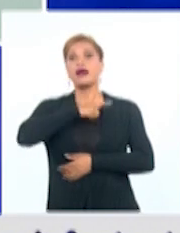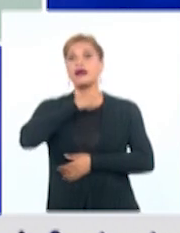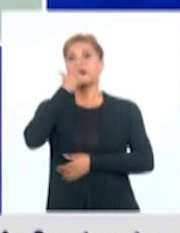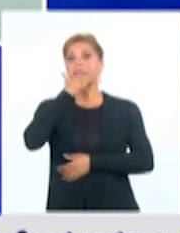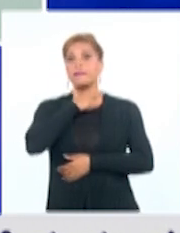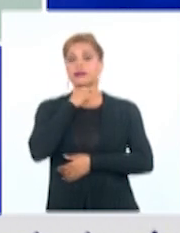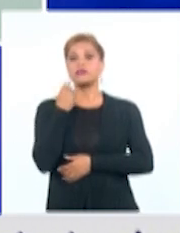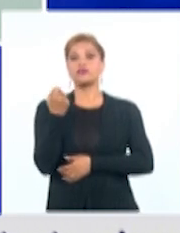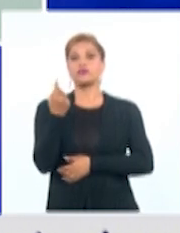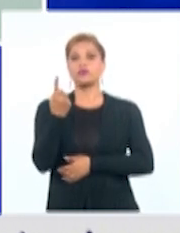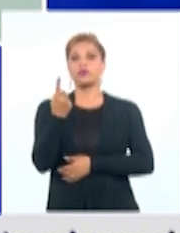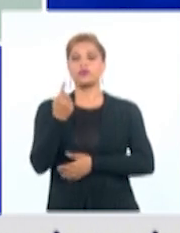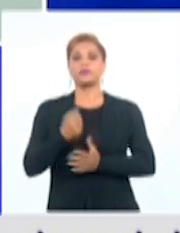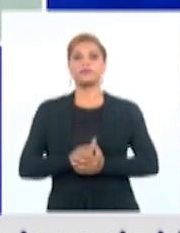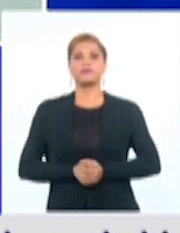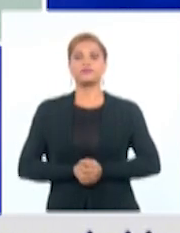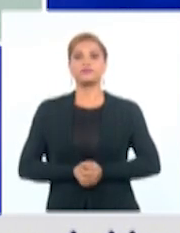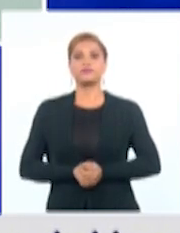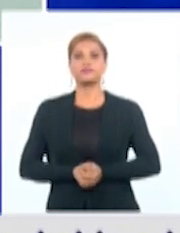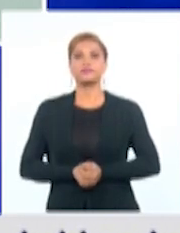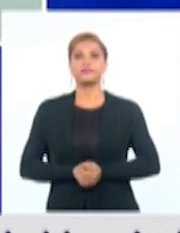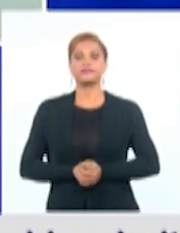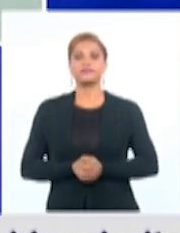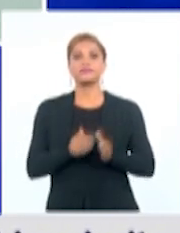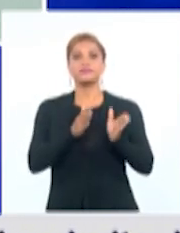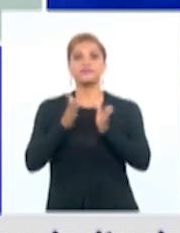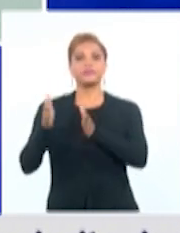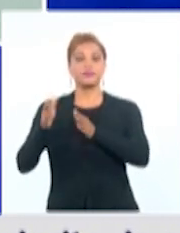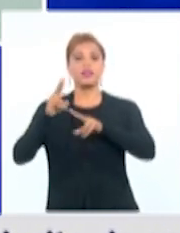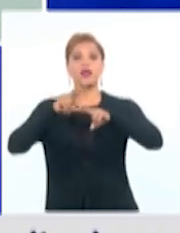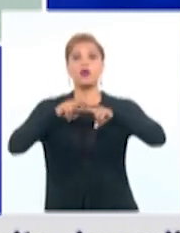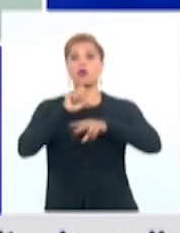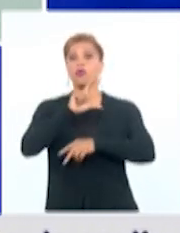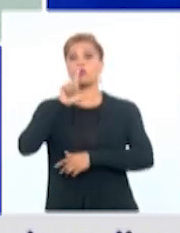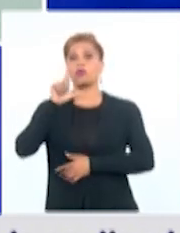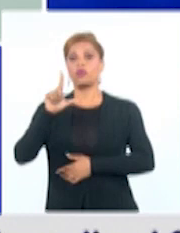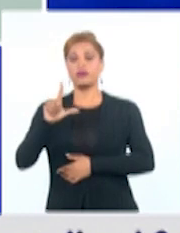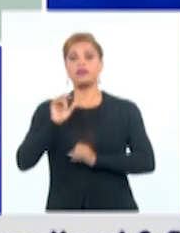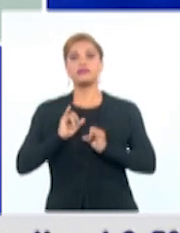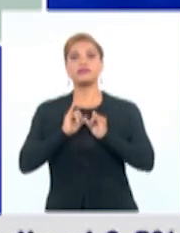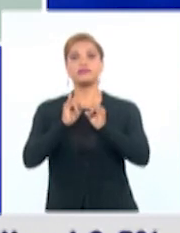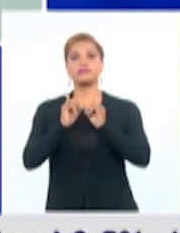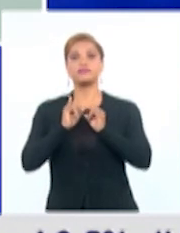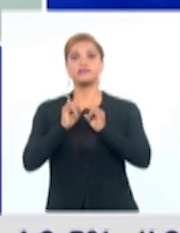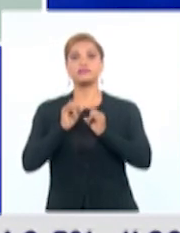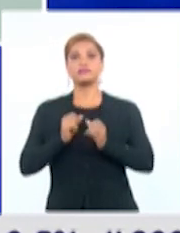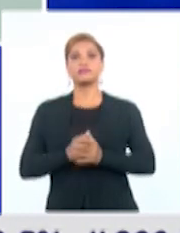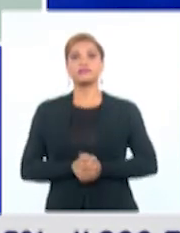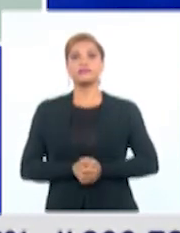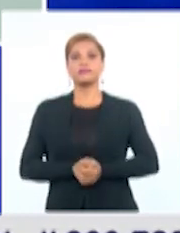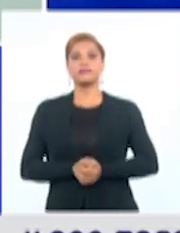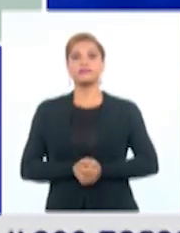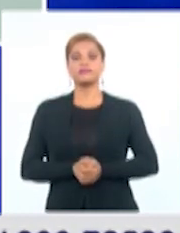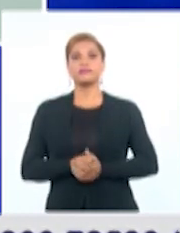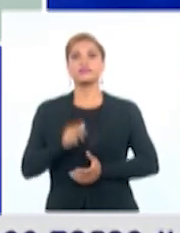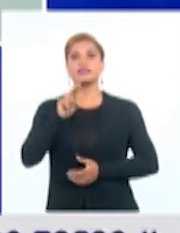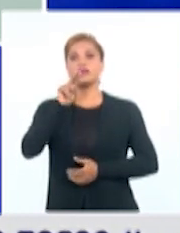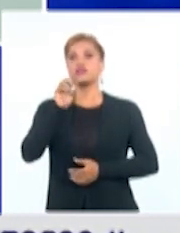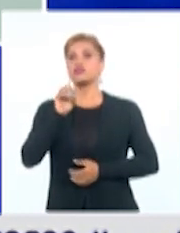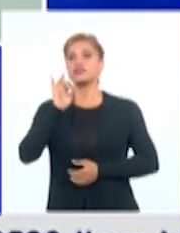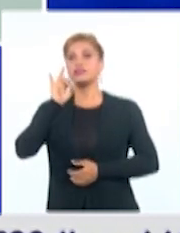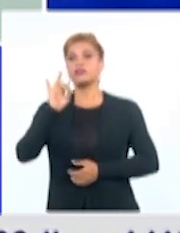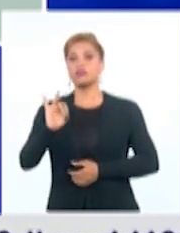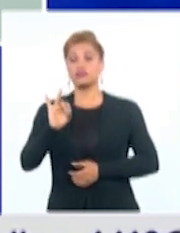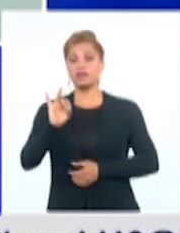caso positivo autóctono. Vamos a la provincia de Holguín. Seguimos en el oriente de Cuba con 207